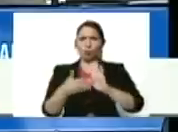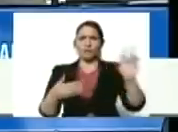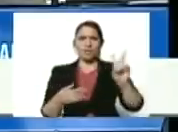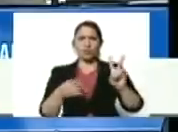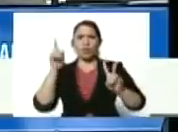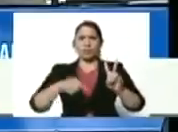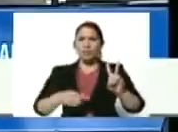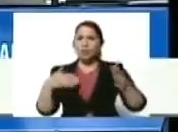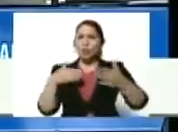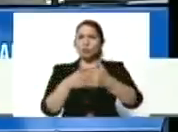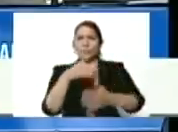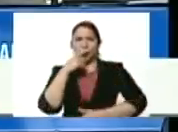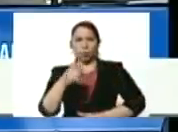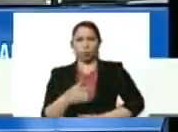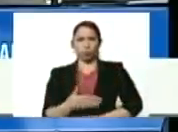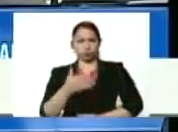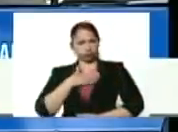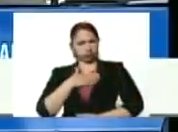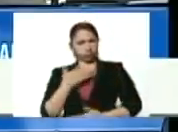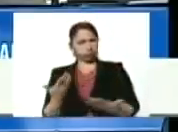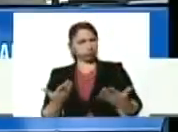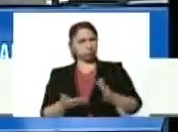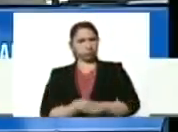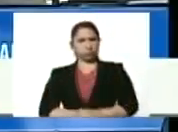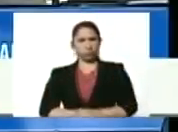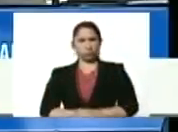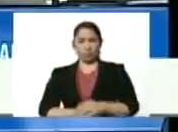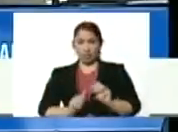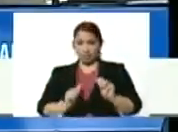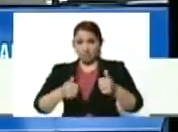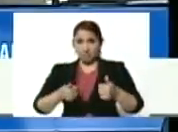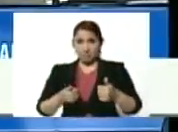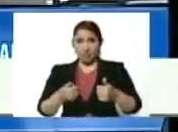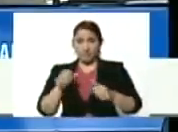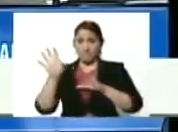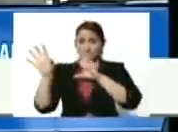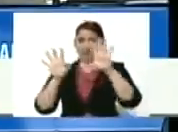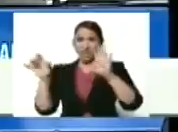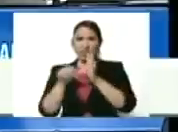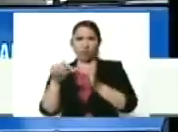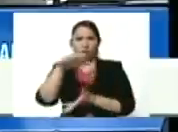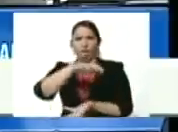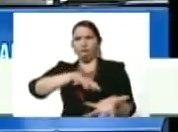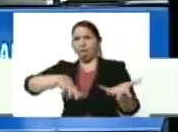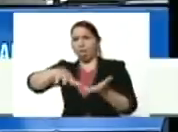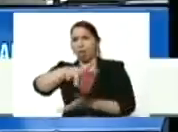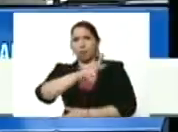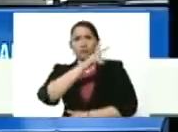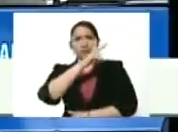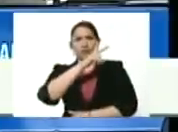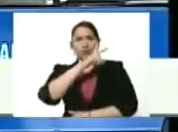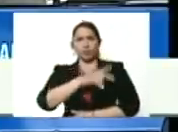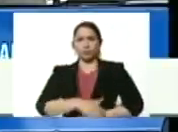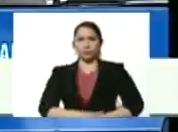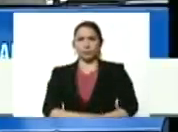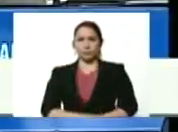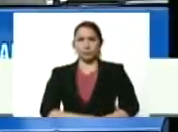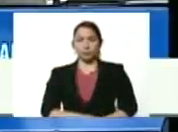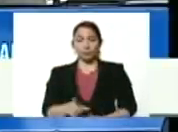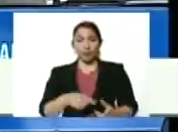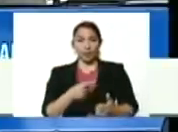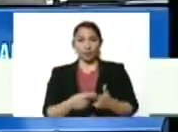contra Maduro. La han emprendido desde países donde el caos reina. Y entonces